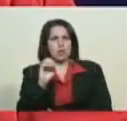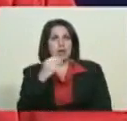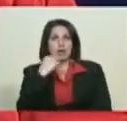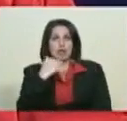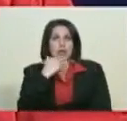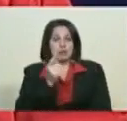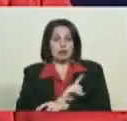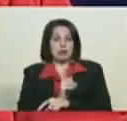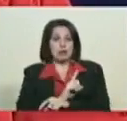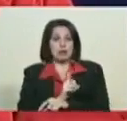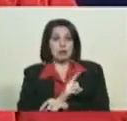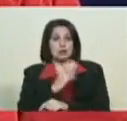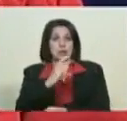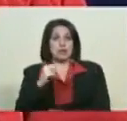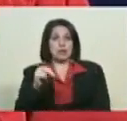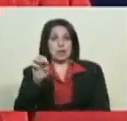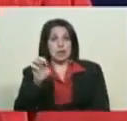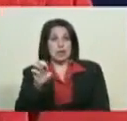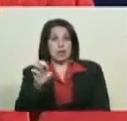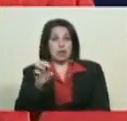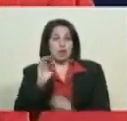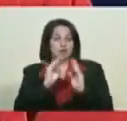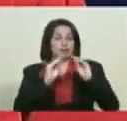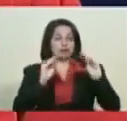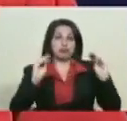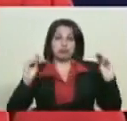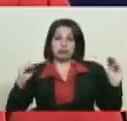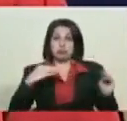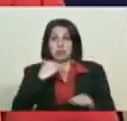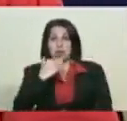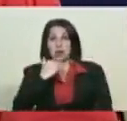CNE hará seguramente algunos anuncios,